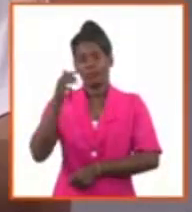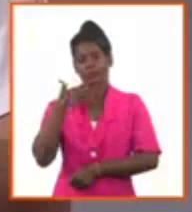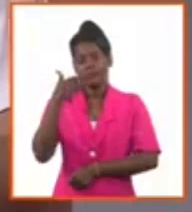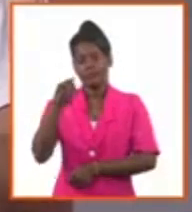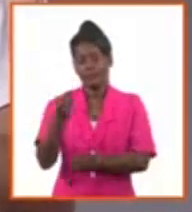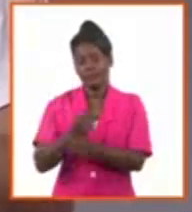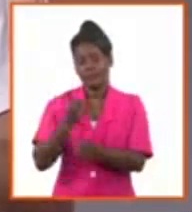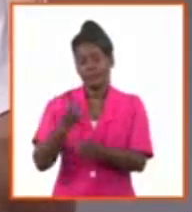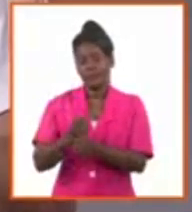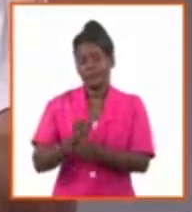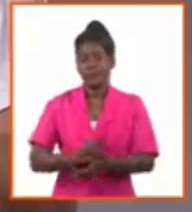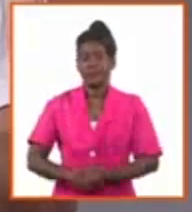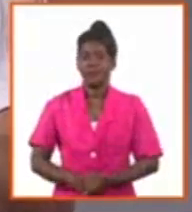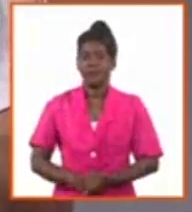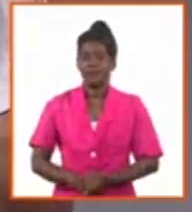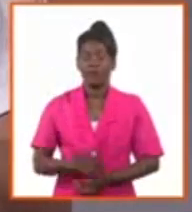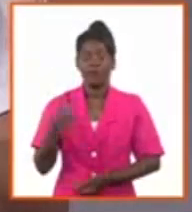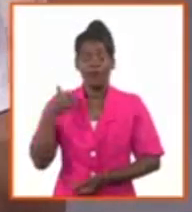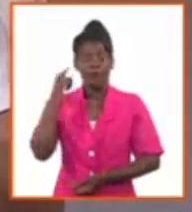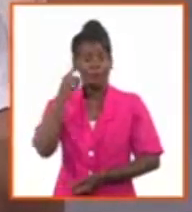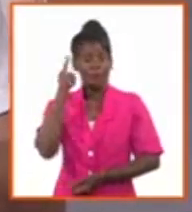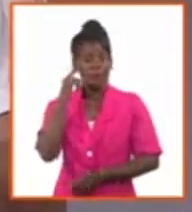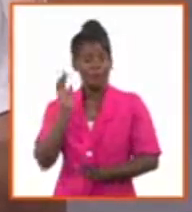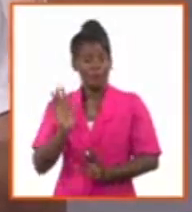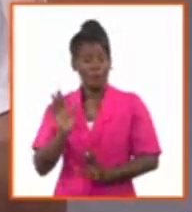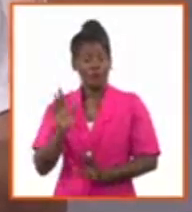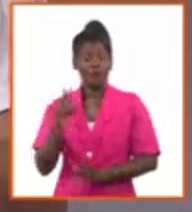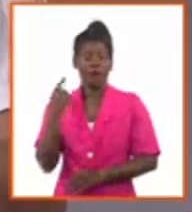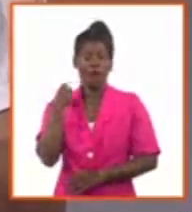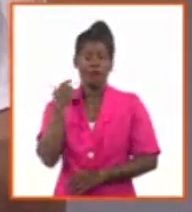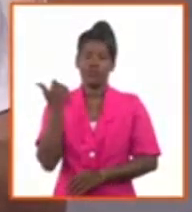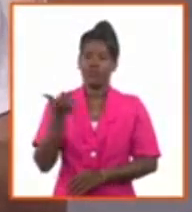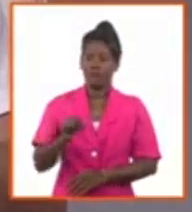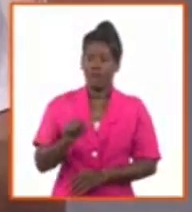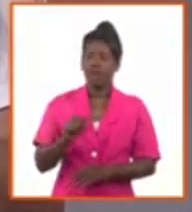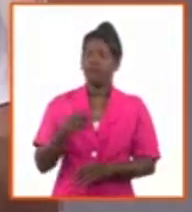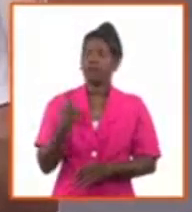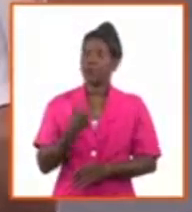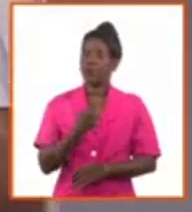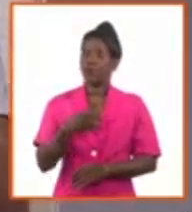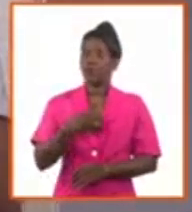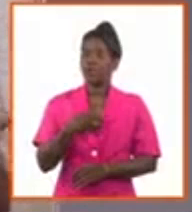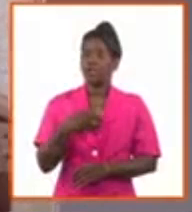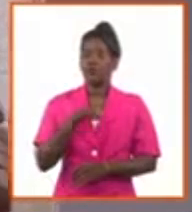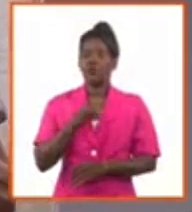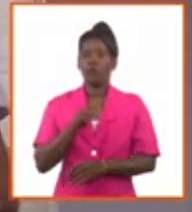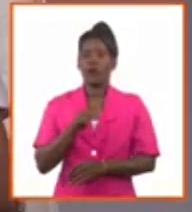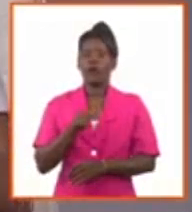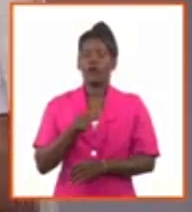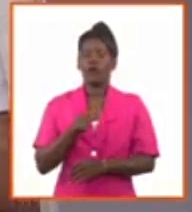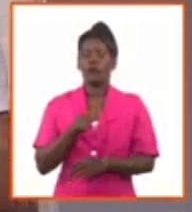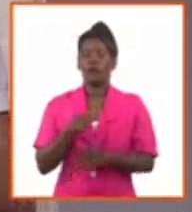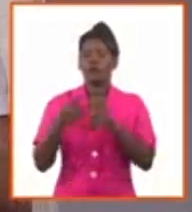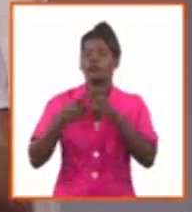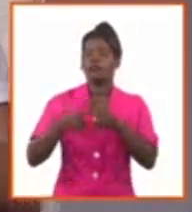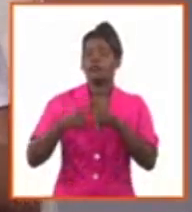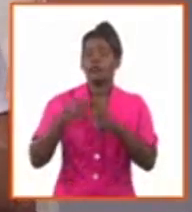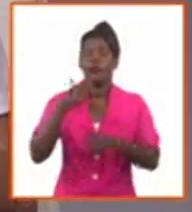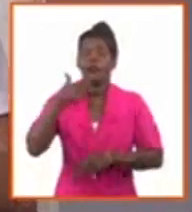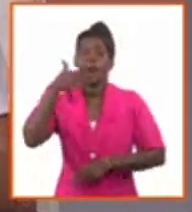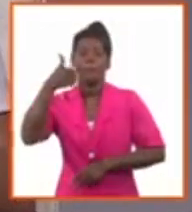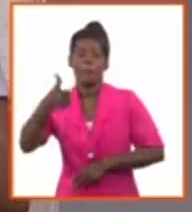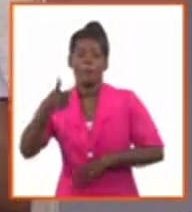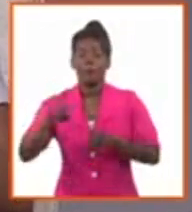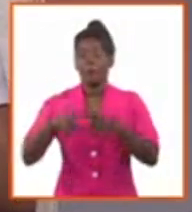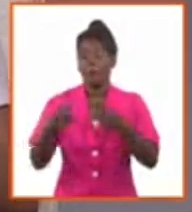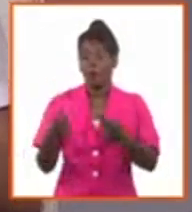funcionamiento eficiente. Aspiramos que este 10º Congreso también busque conquistar una FEU cada vez más